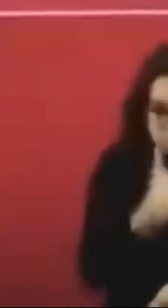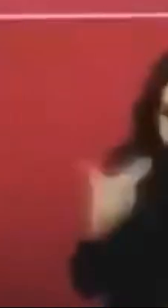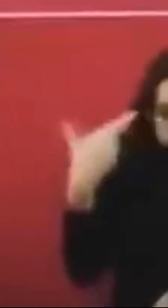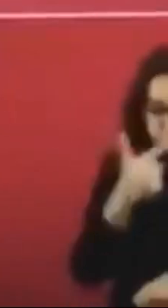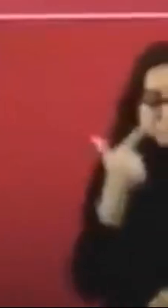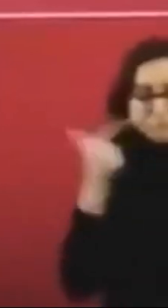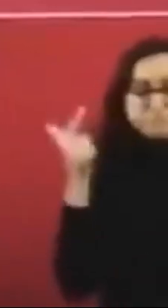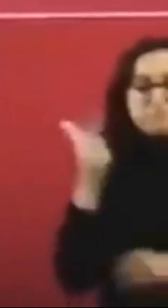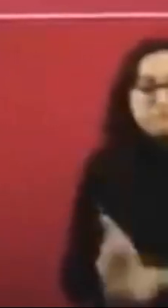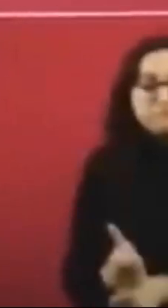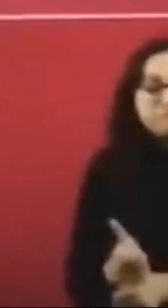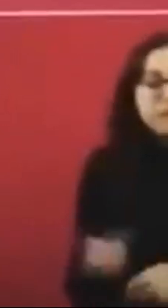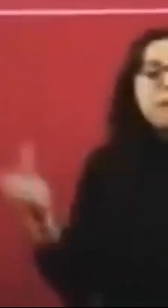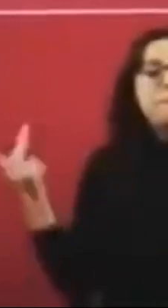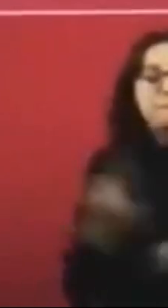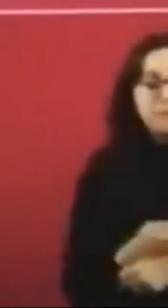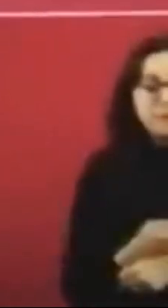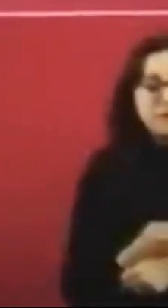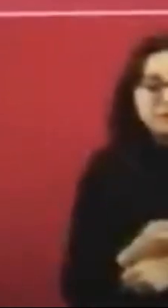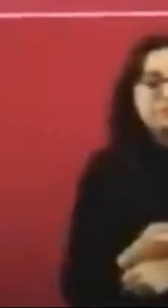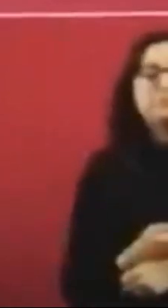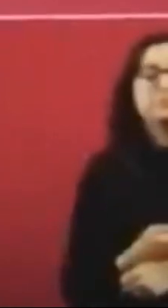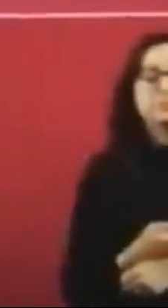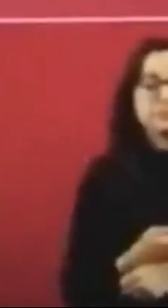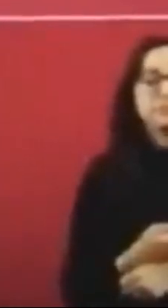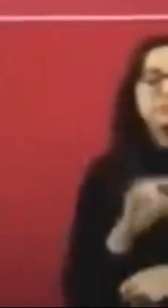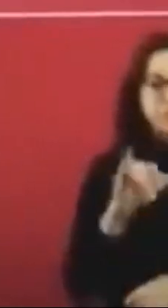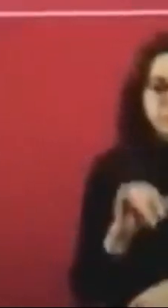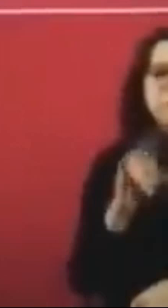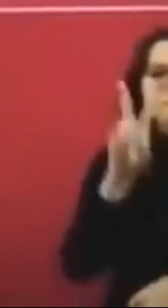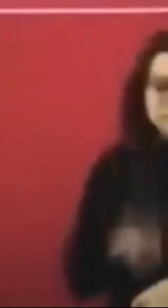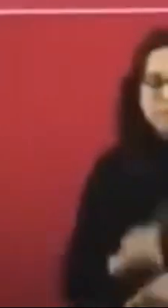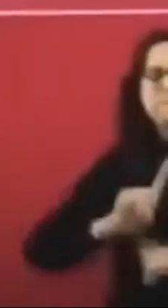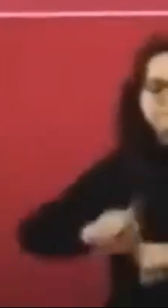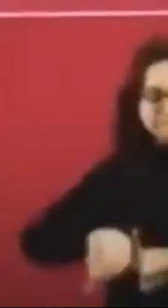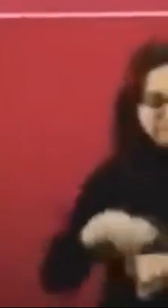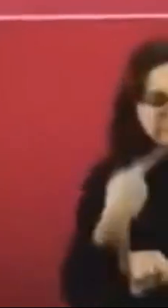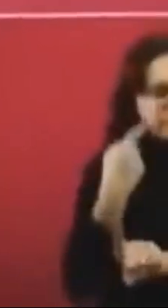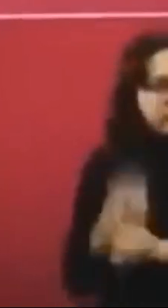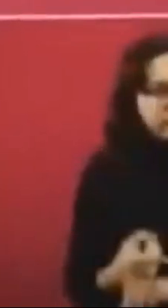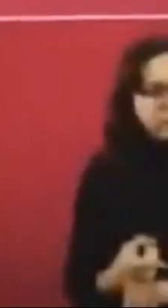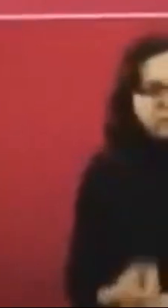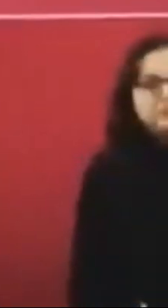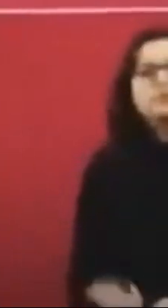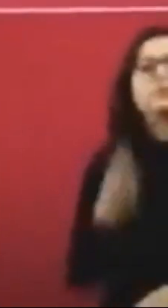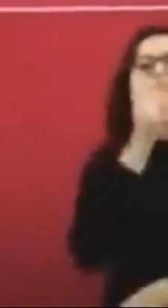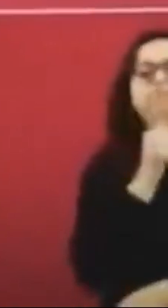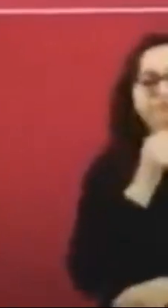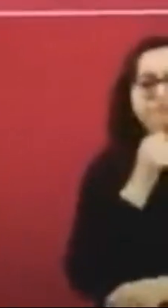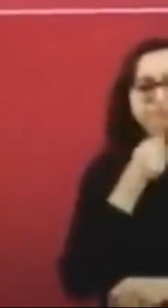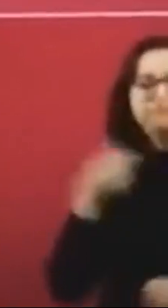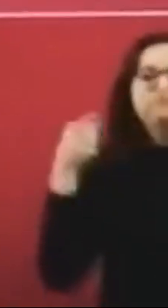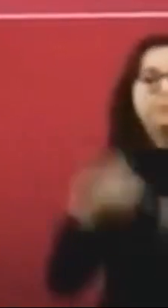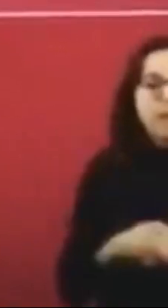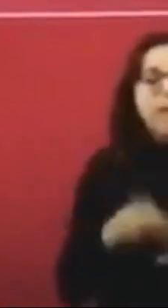su caso se encontró presencia de lesiones correlativas con violación vaginal y anal, incluso que sus agresores le